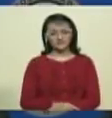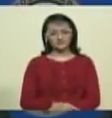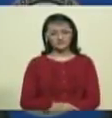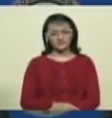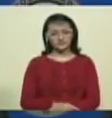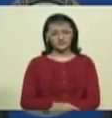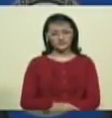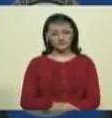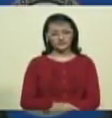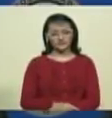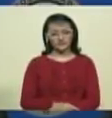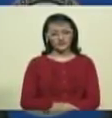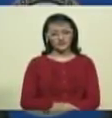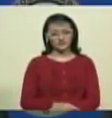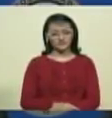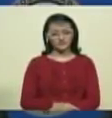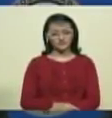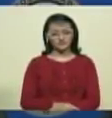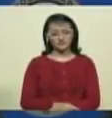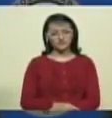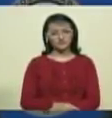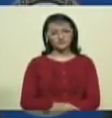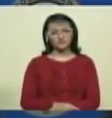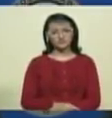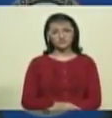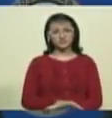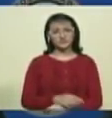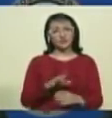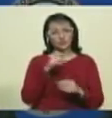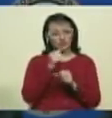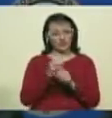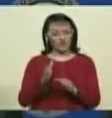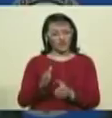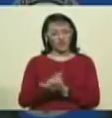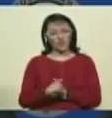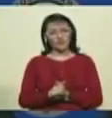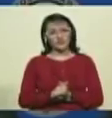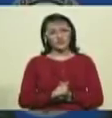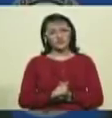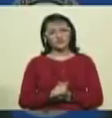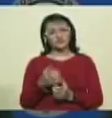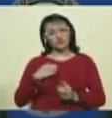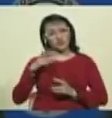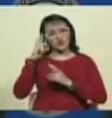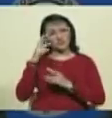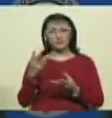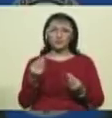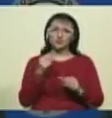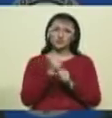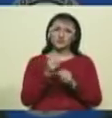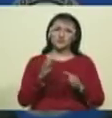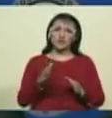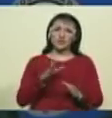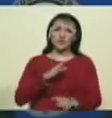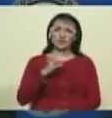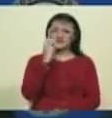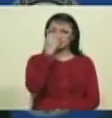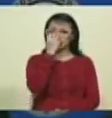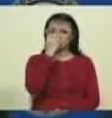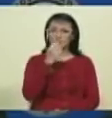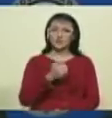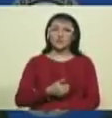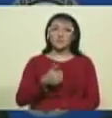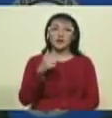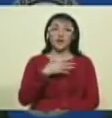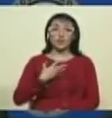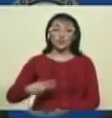que habla del dueño del circo y los trabajadores, para no decir otra palabra, porque respeto mucho a los trabajadores de los circos, mucho más que a los dueños